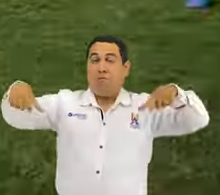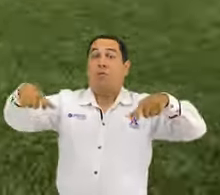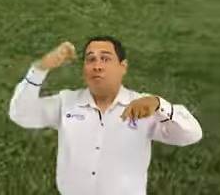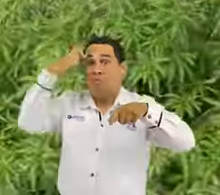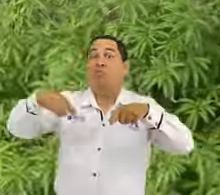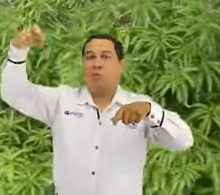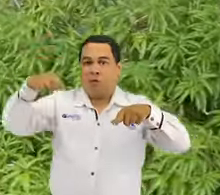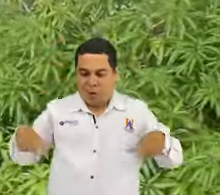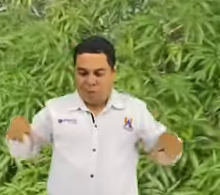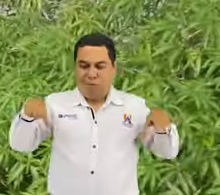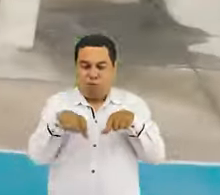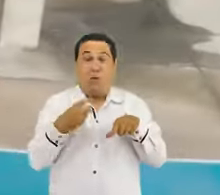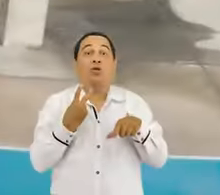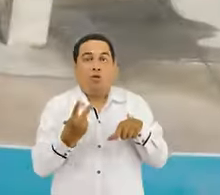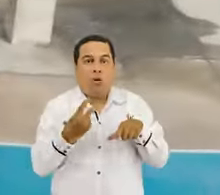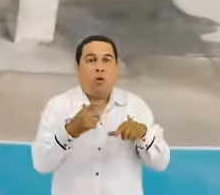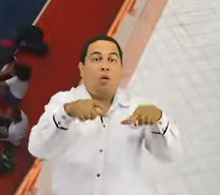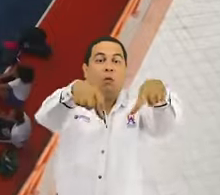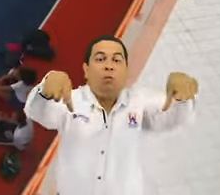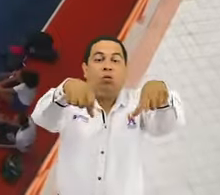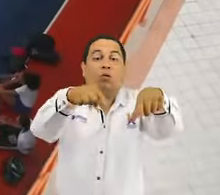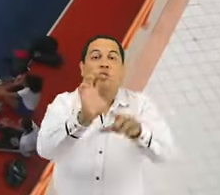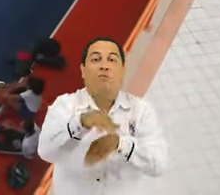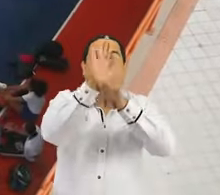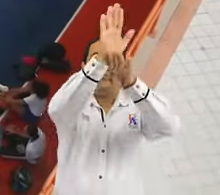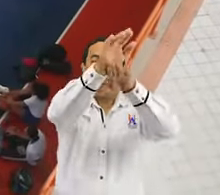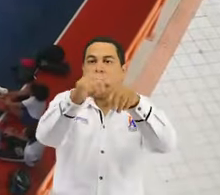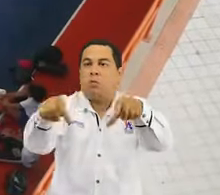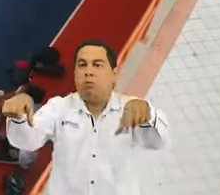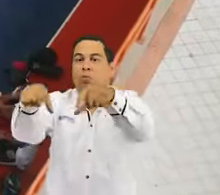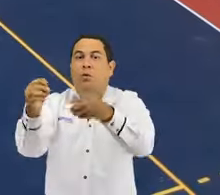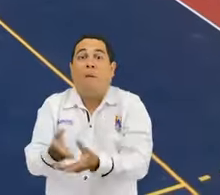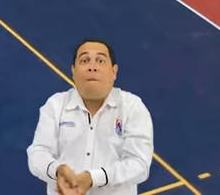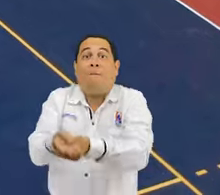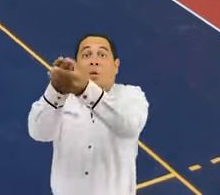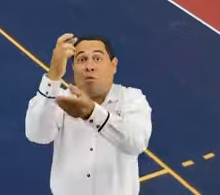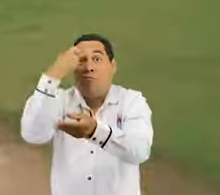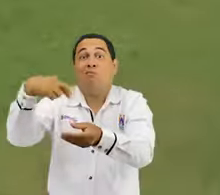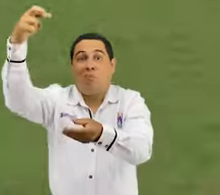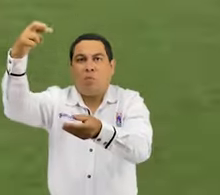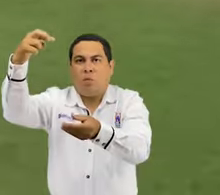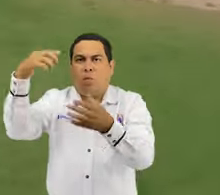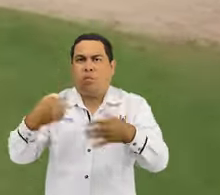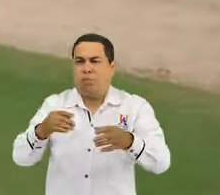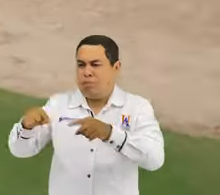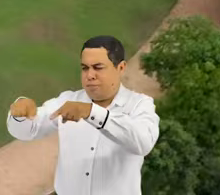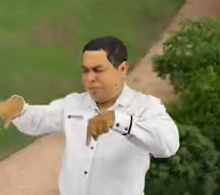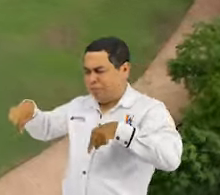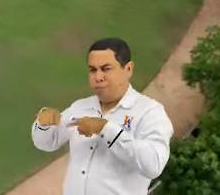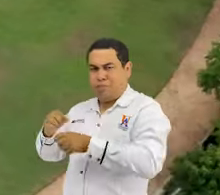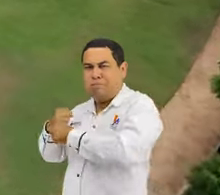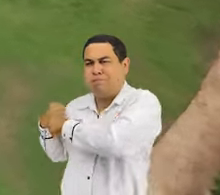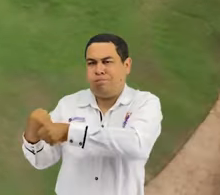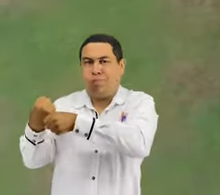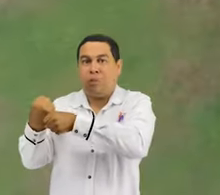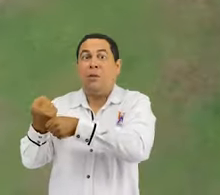fútbol profesional, 2 canchas de fútbol de salón, una cancha de baloncesto profesional, una cancha de voleibol profesional, un estadio